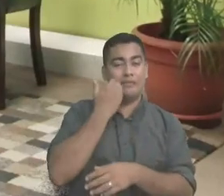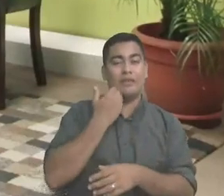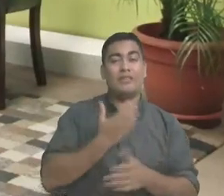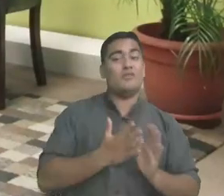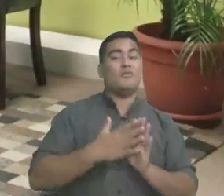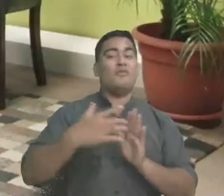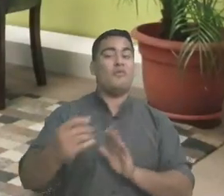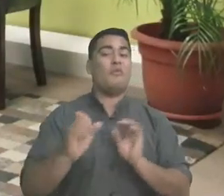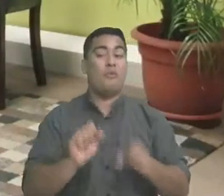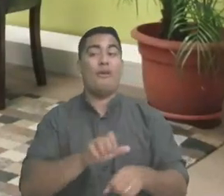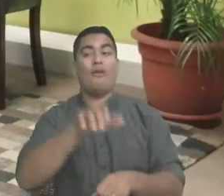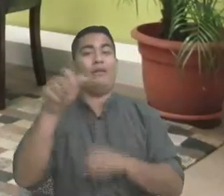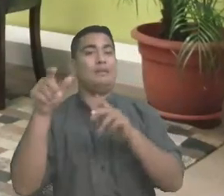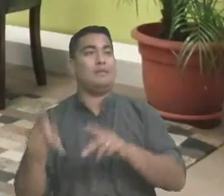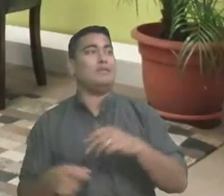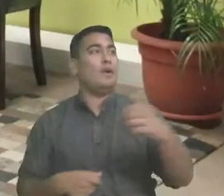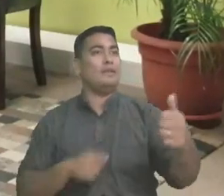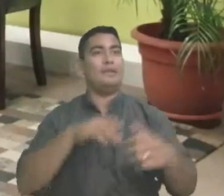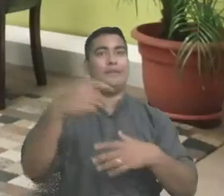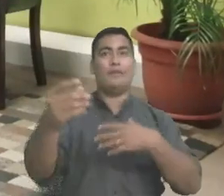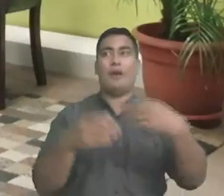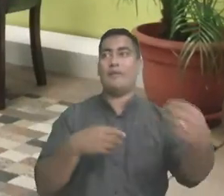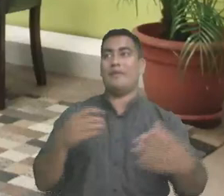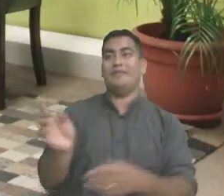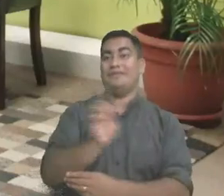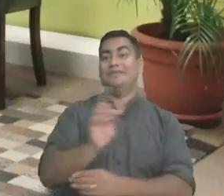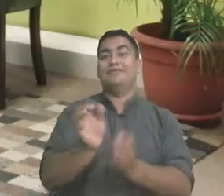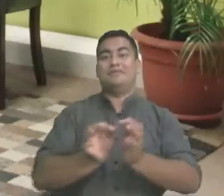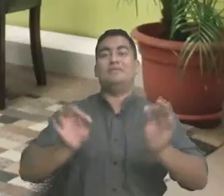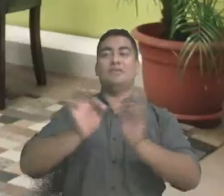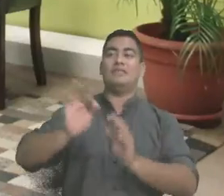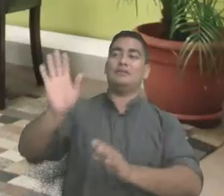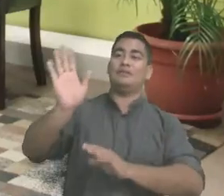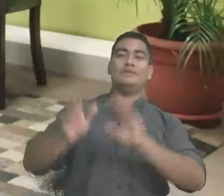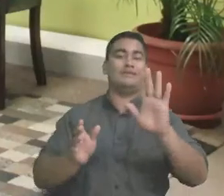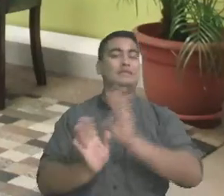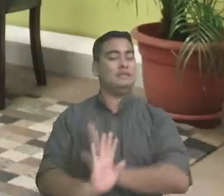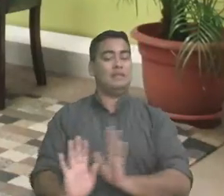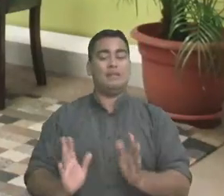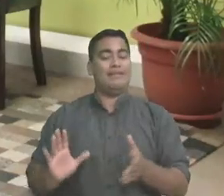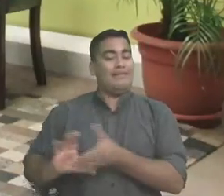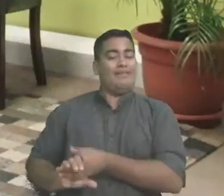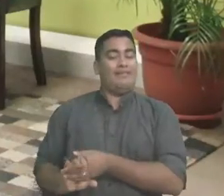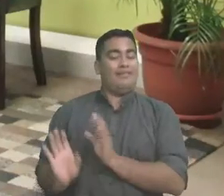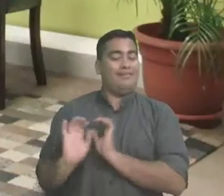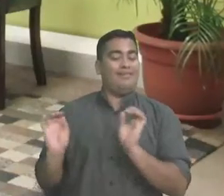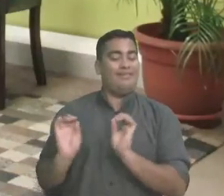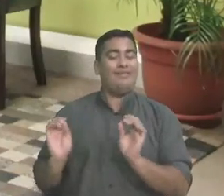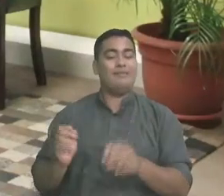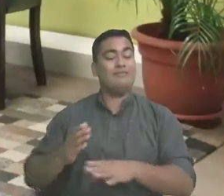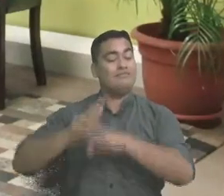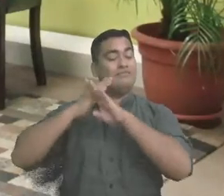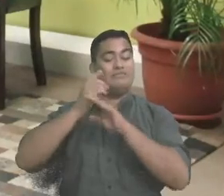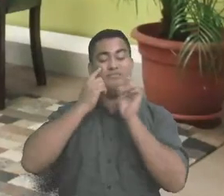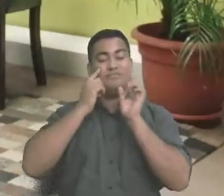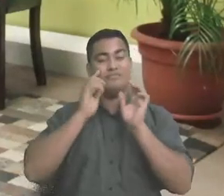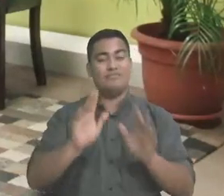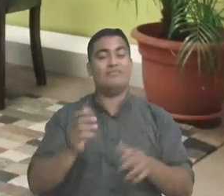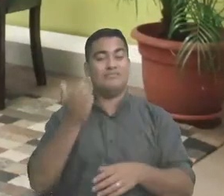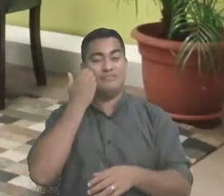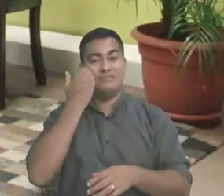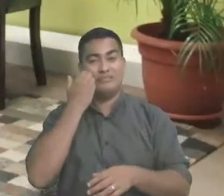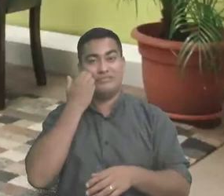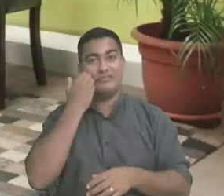usted. Ajá. Y viceversa, ¿verdad? Entonces, mejor saludarnos así, de esta manera, en esta etapa en que las enfermedades virales